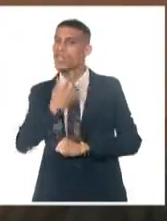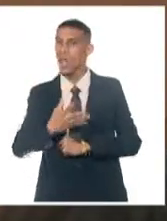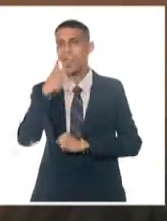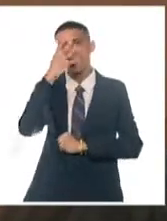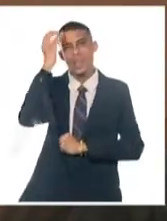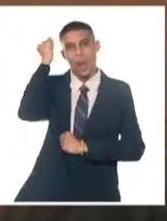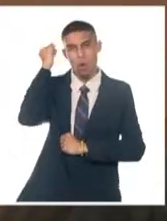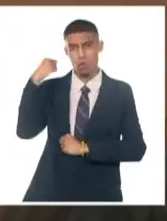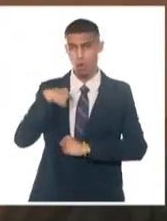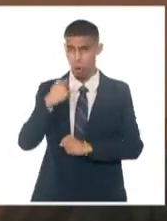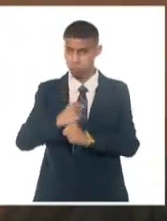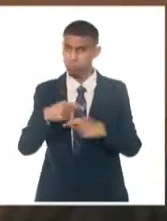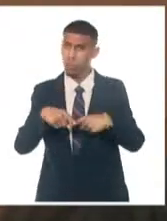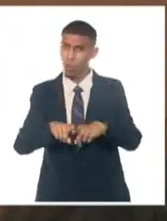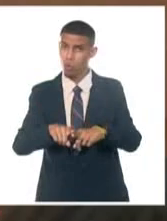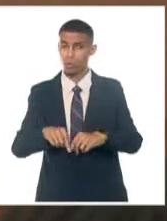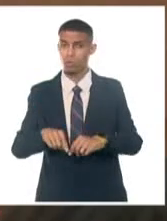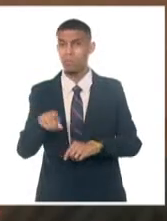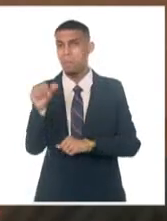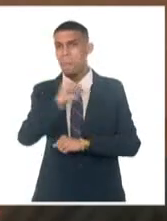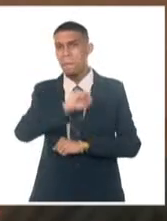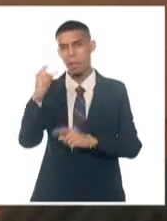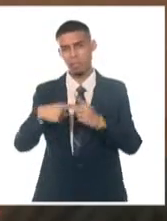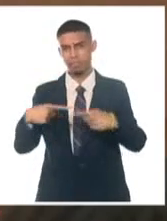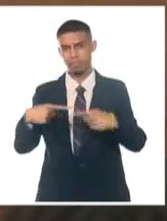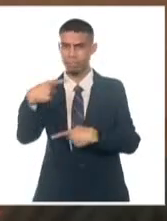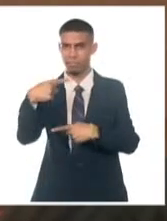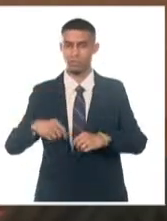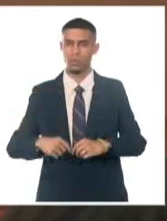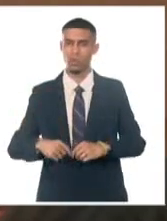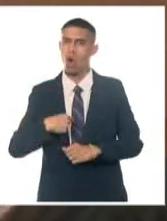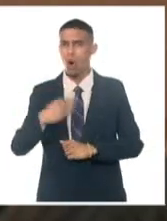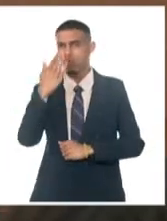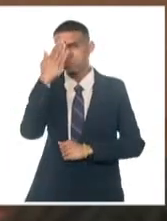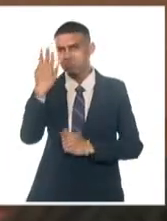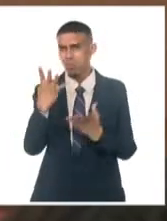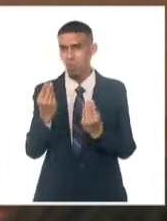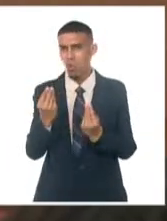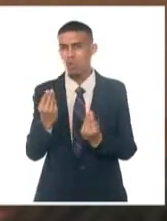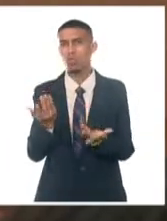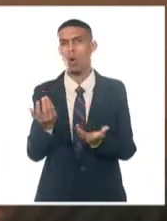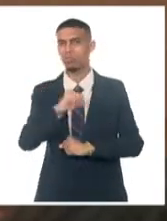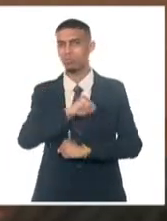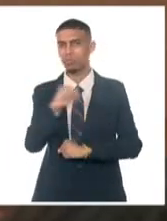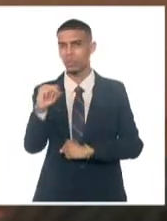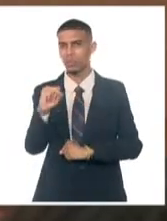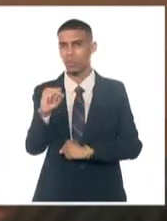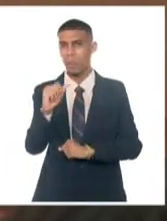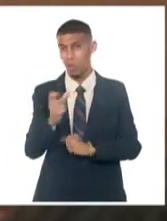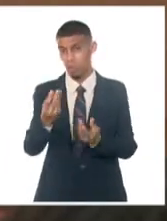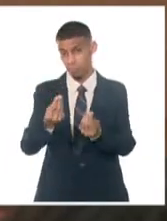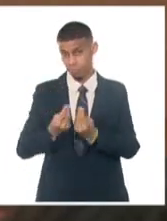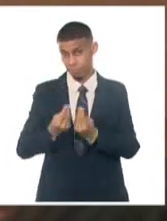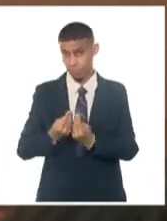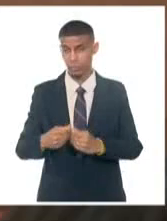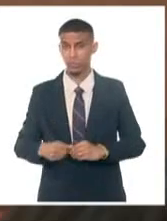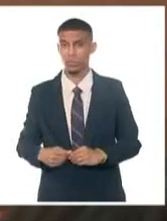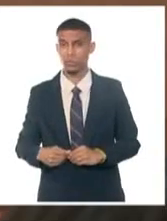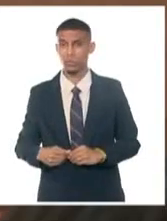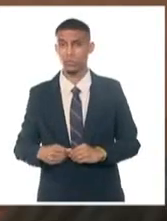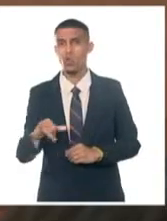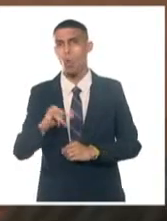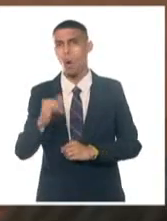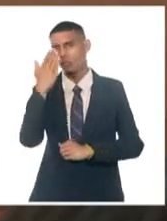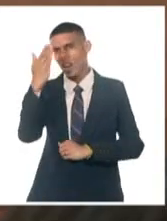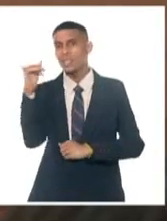que yo puedo tener también también o sea que que yo agradezco mucho este premio a los compañeros que me lo dieron y le agradezco a los